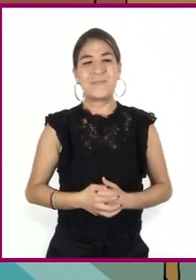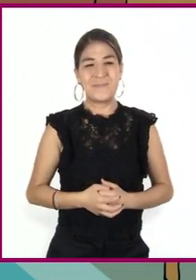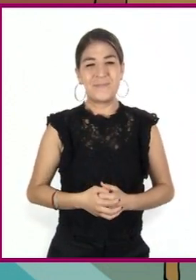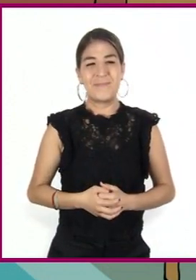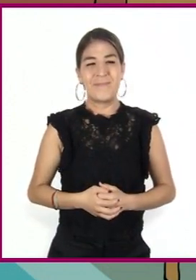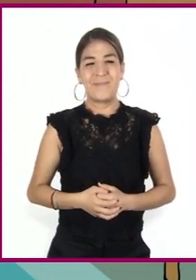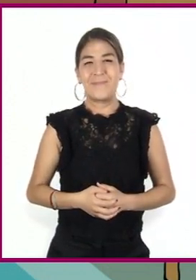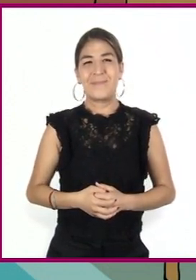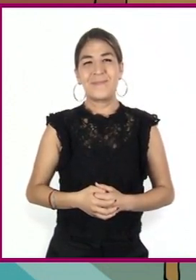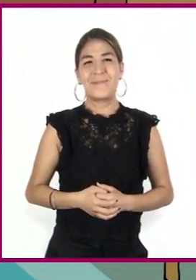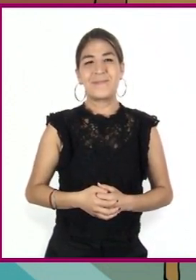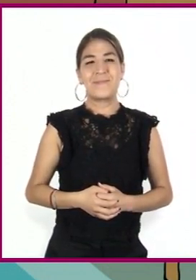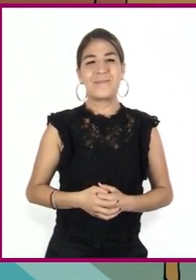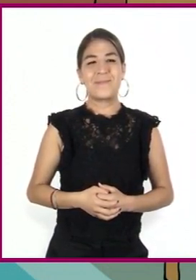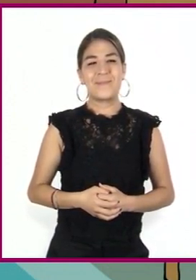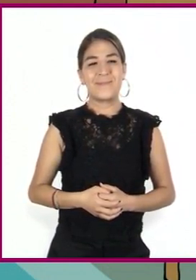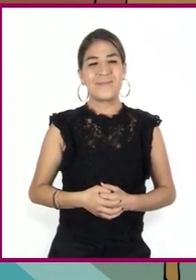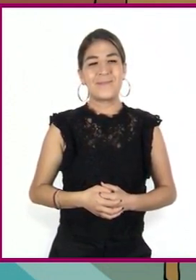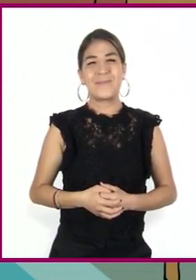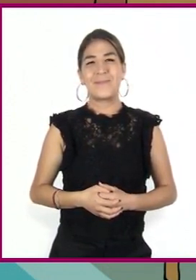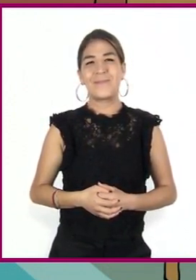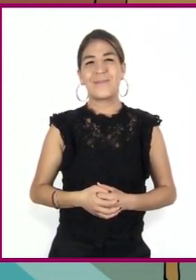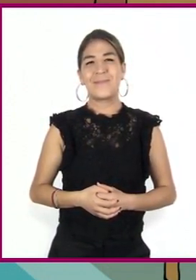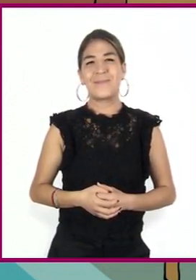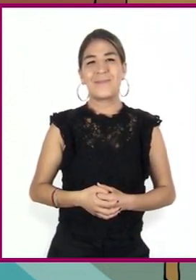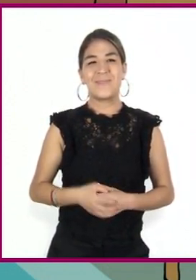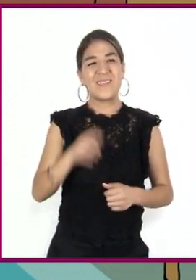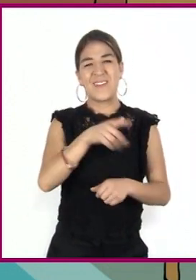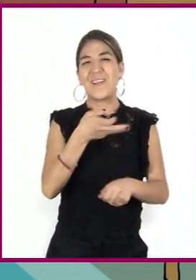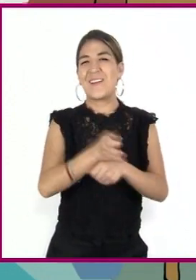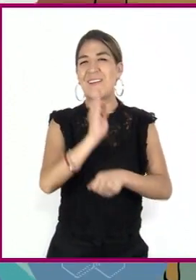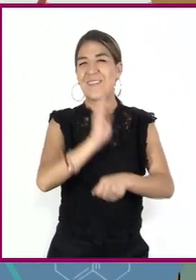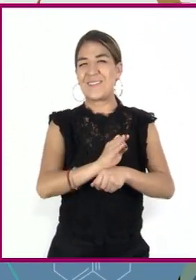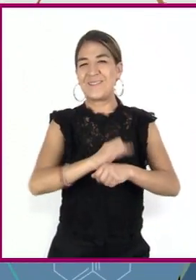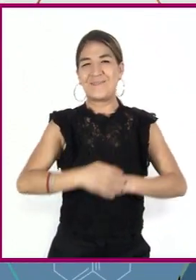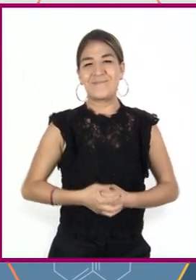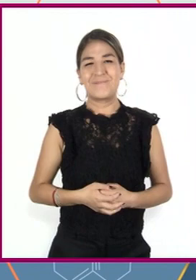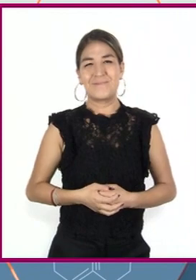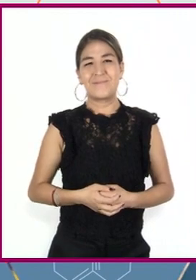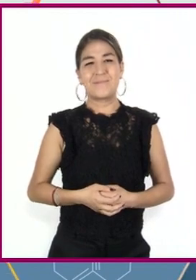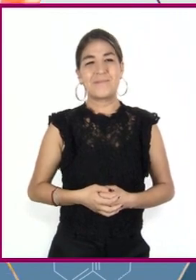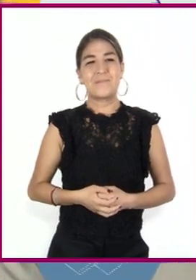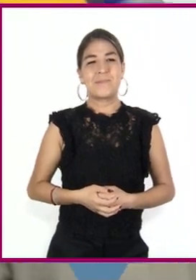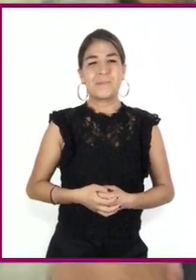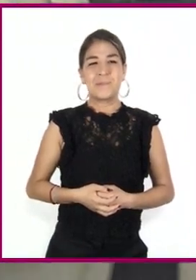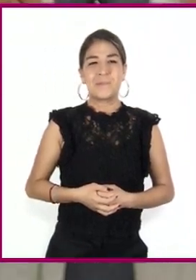Está bueno, man. Lo hicieron con un coco, ¿no? Y dice ahí, recuerdo de Pie de la Cuesta.